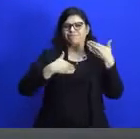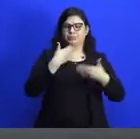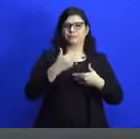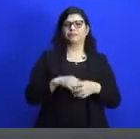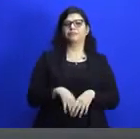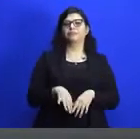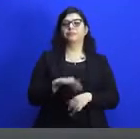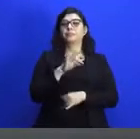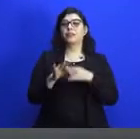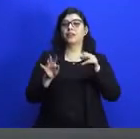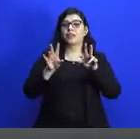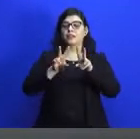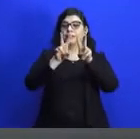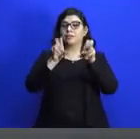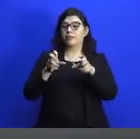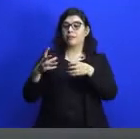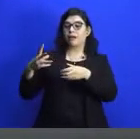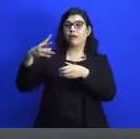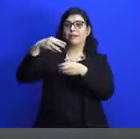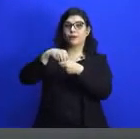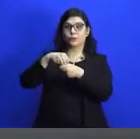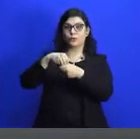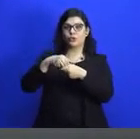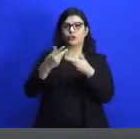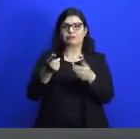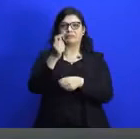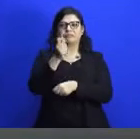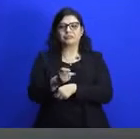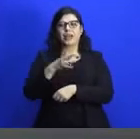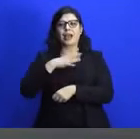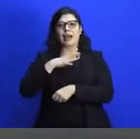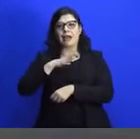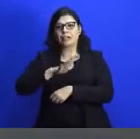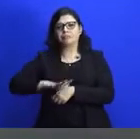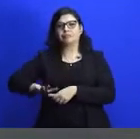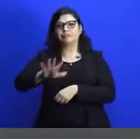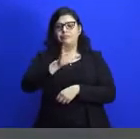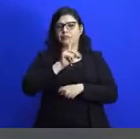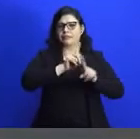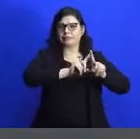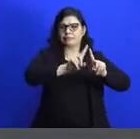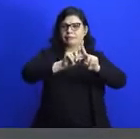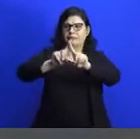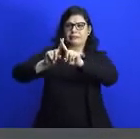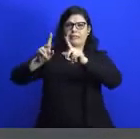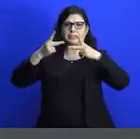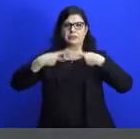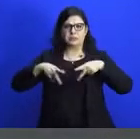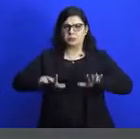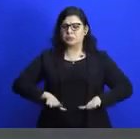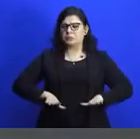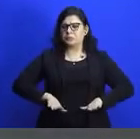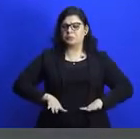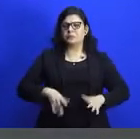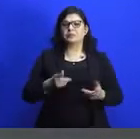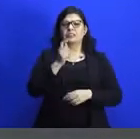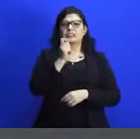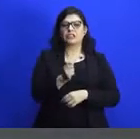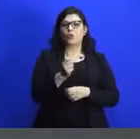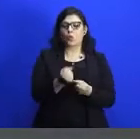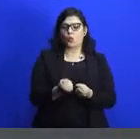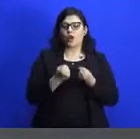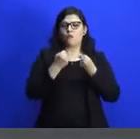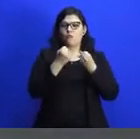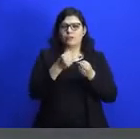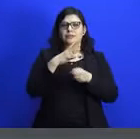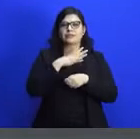Inclusión. Este también es el lugar donde valoramos y vivimos la diversidad de nuestro talento como una fortaleza que nos